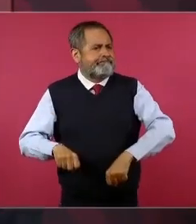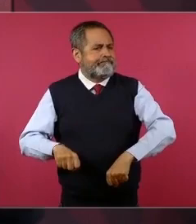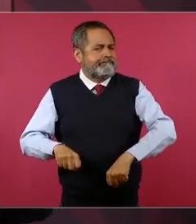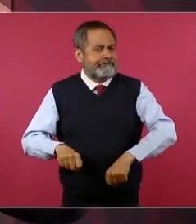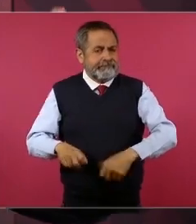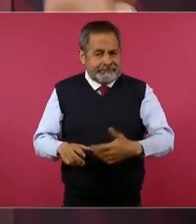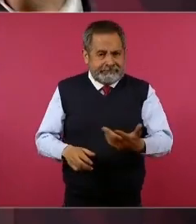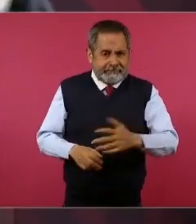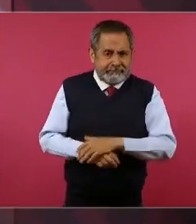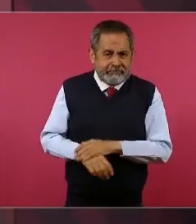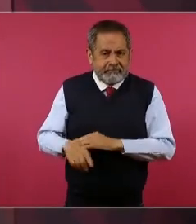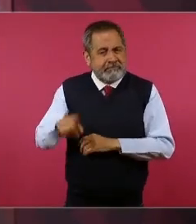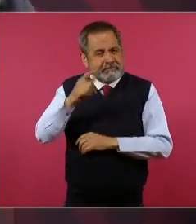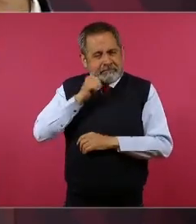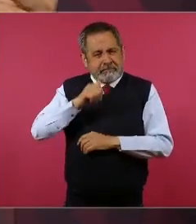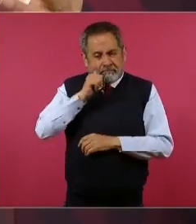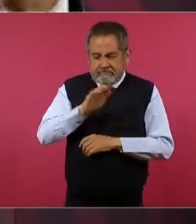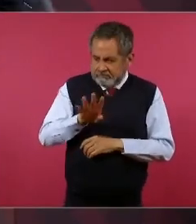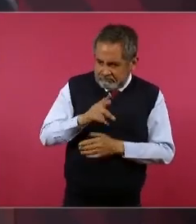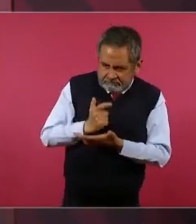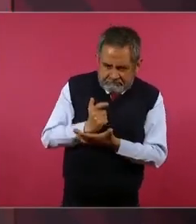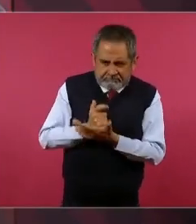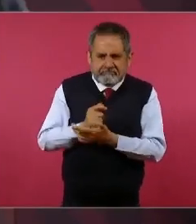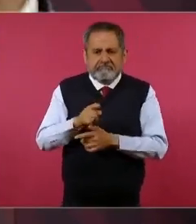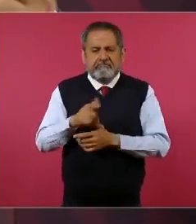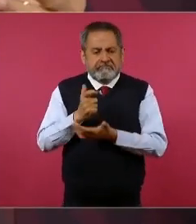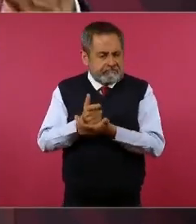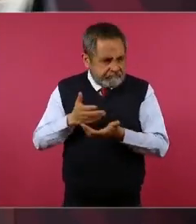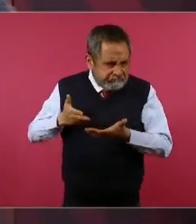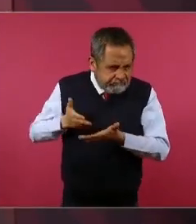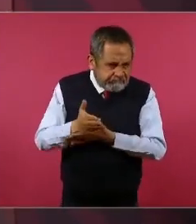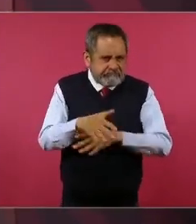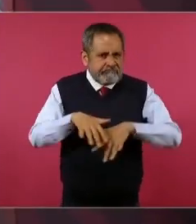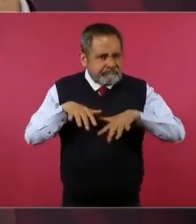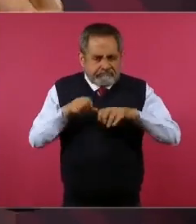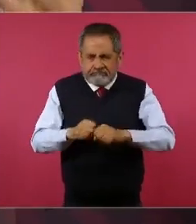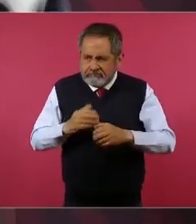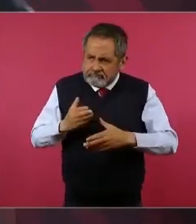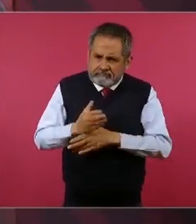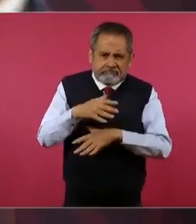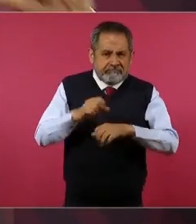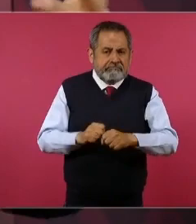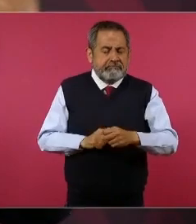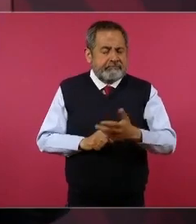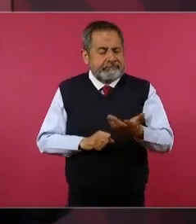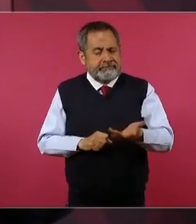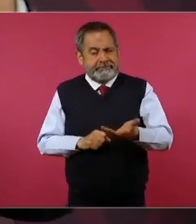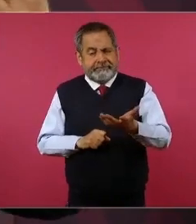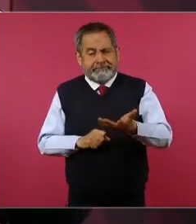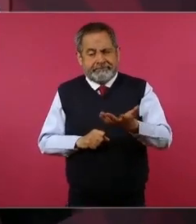Y siempre la amenaza de que iban a invadirnos si